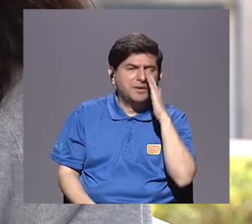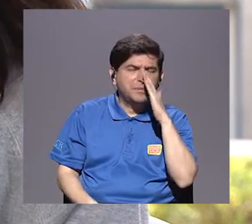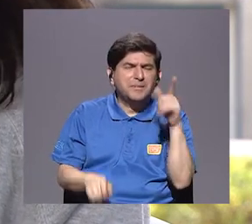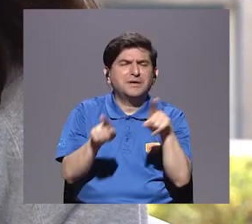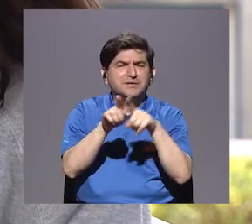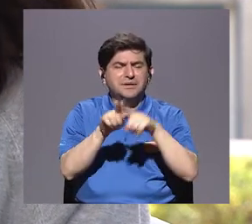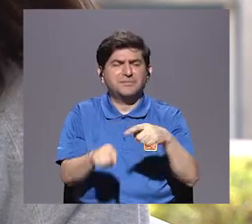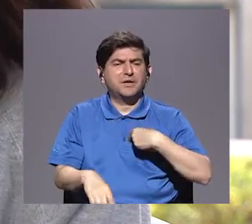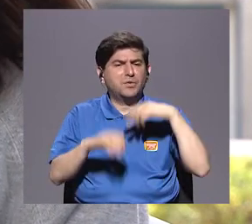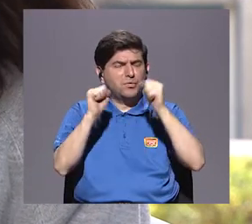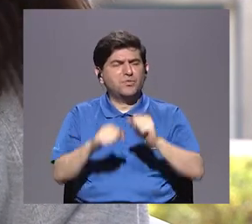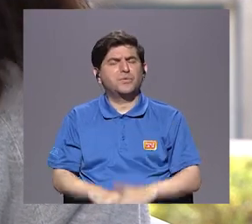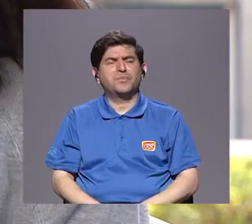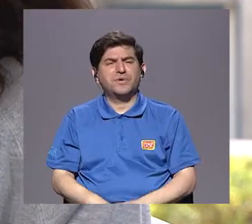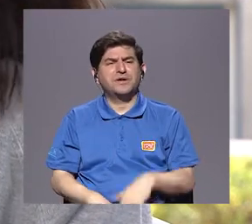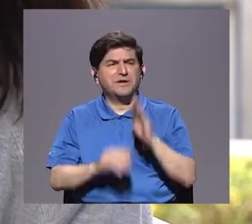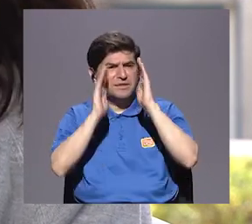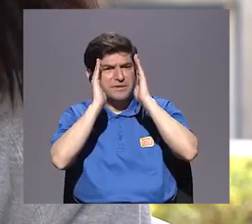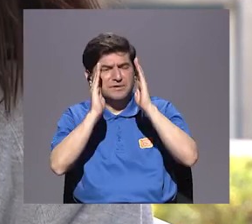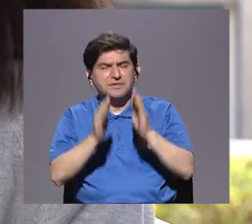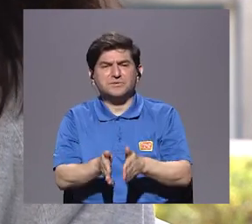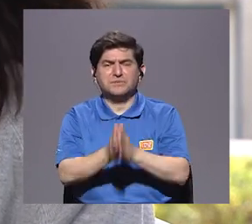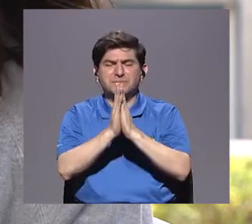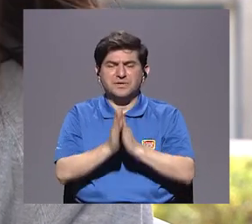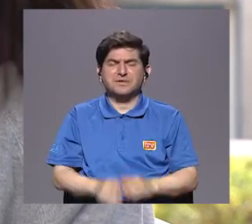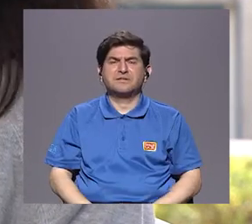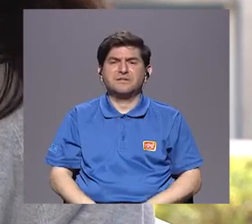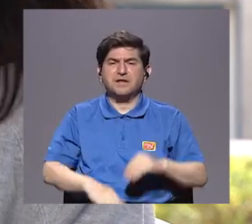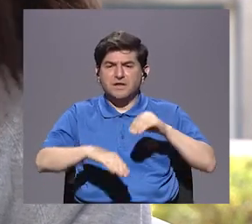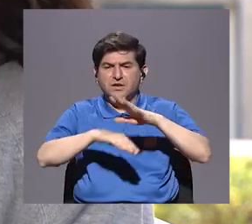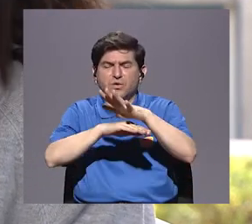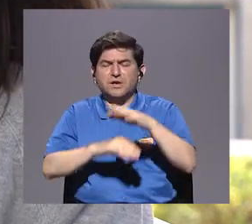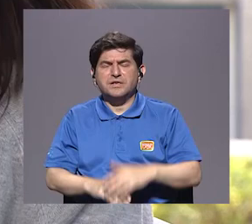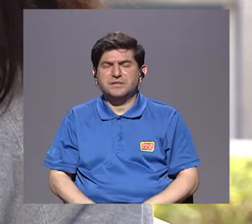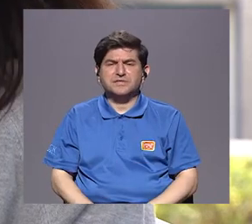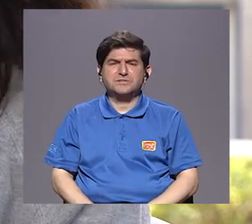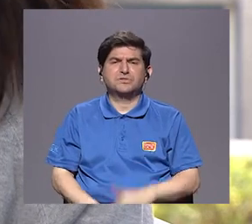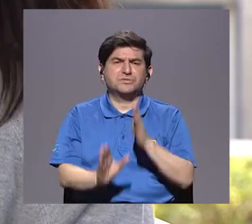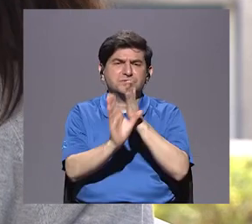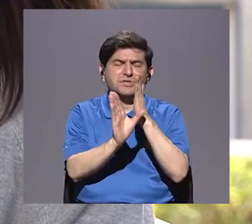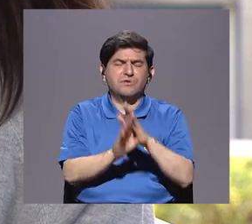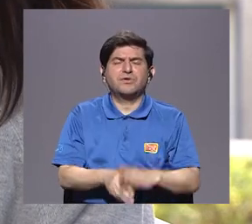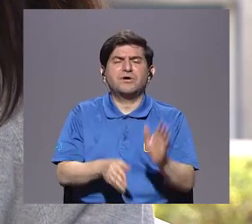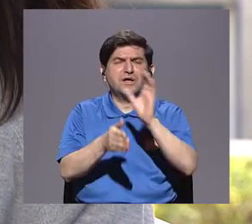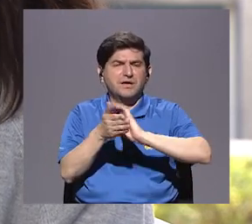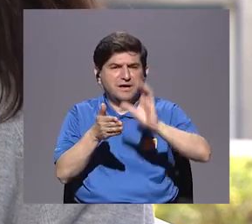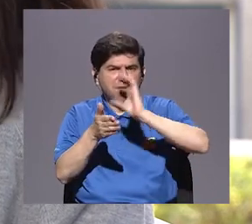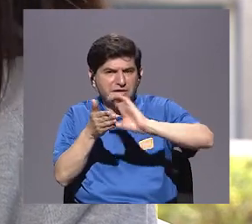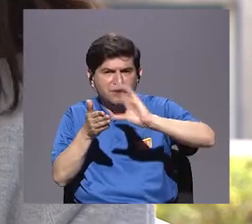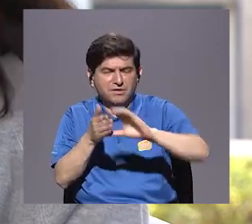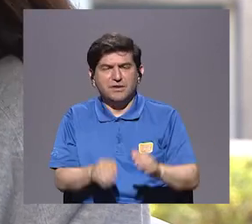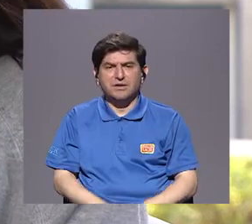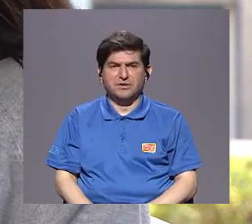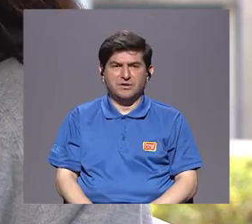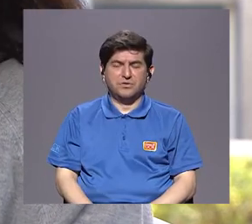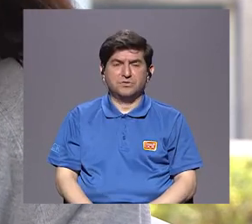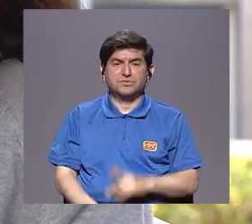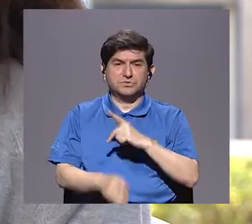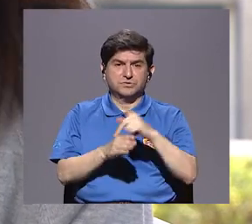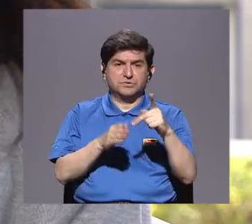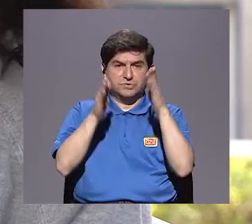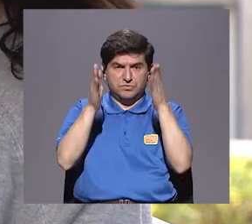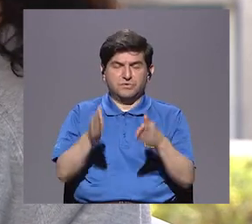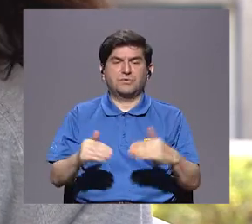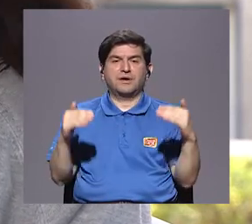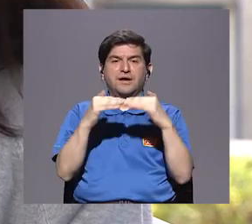familia, uno puede acudir a orientación, psicología, docencia en los colegios, porque como profesionales